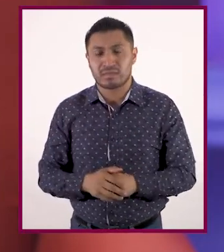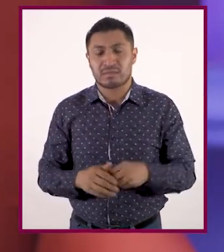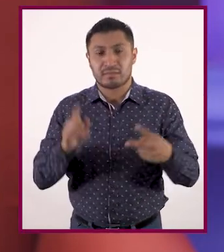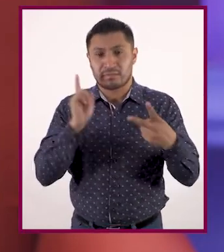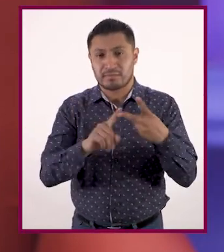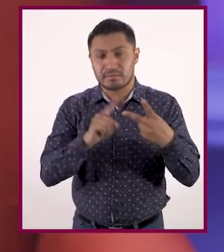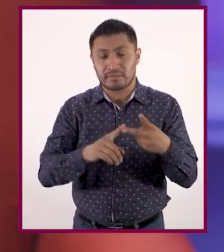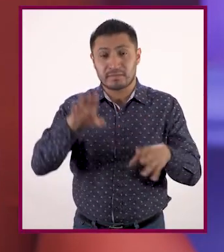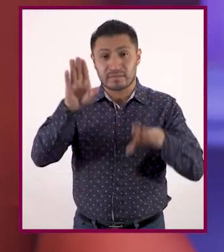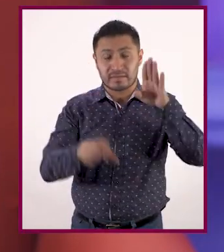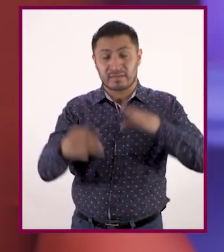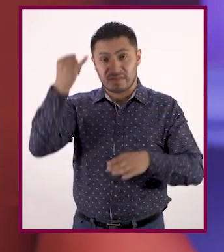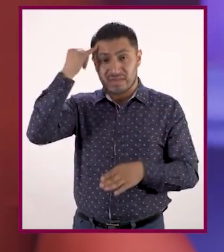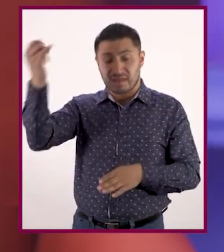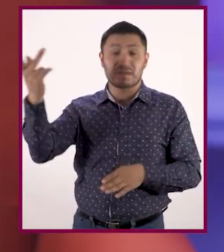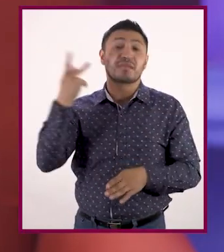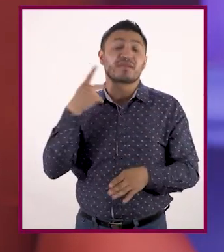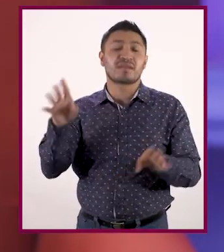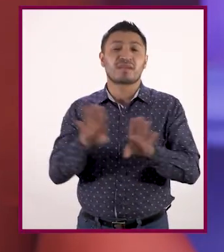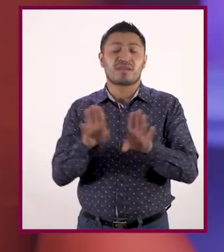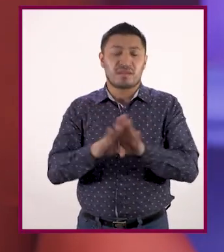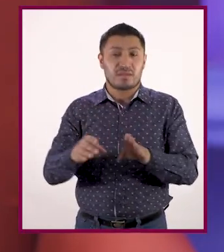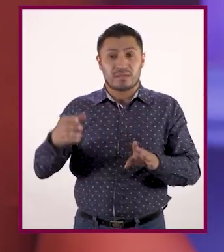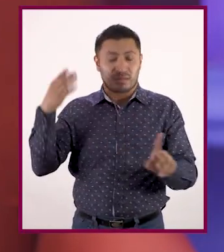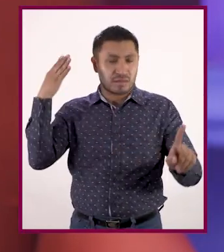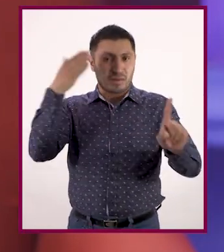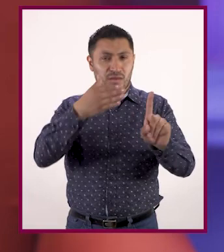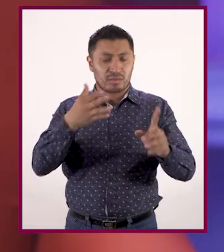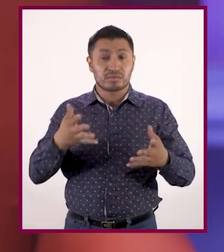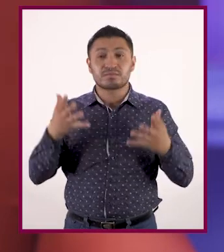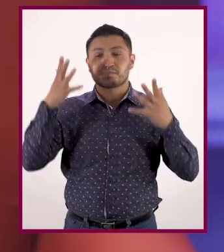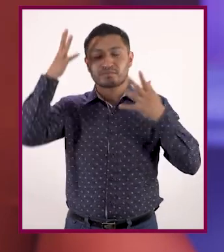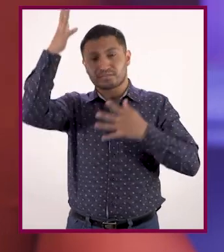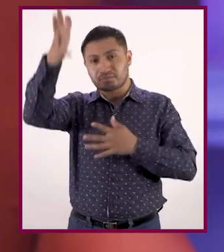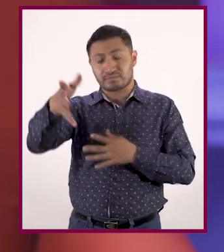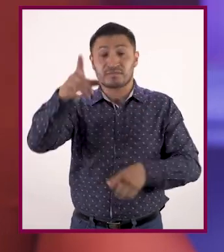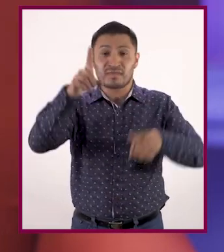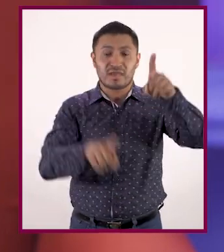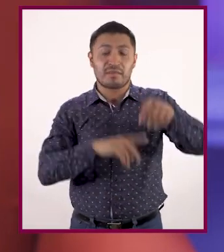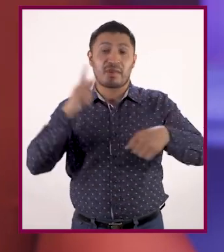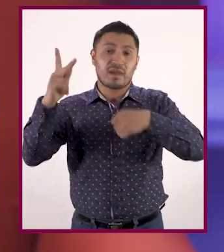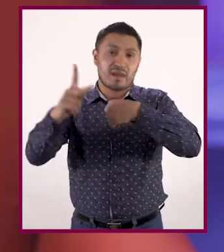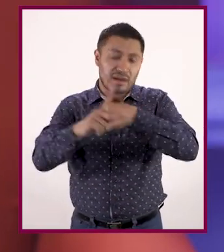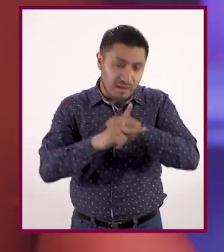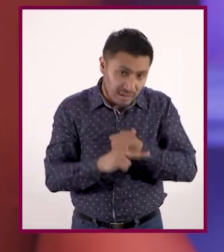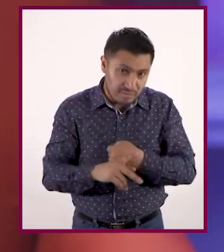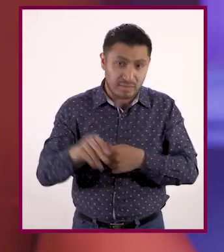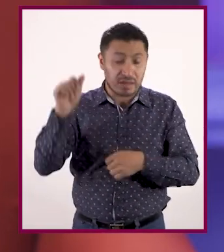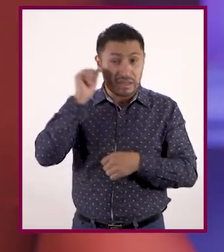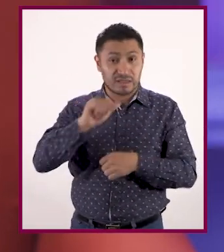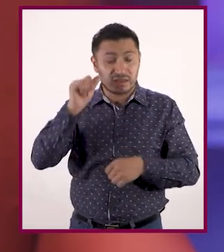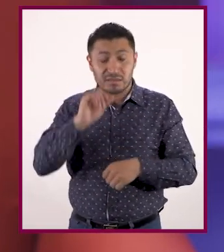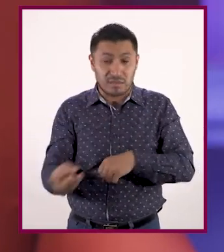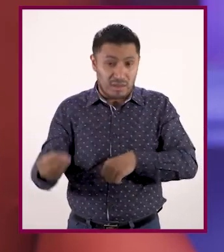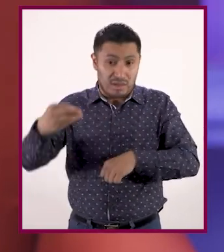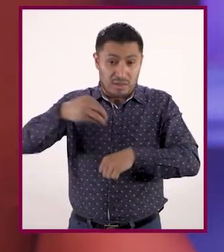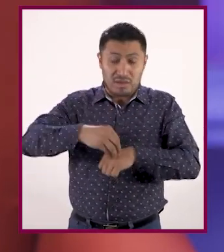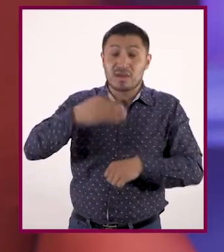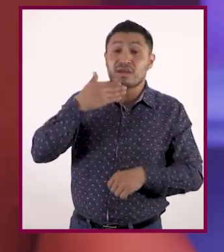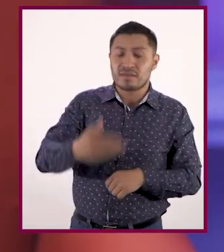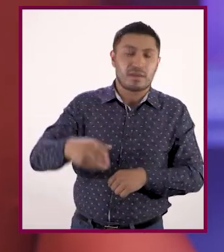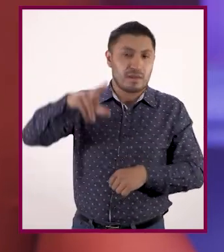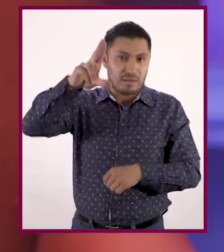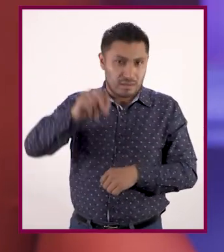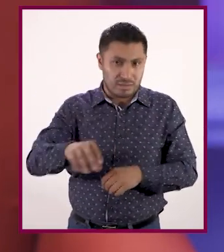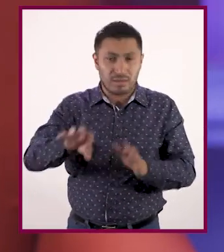ideologías políticas se basan en ideales o aspiraciones que dependiendo de la situación de cada país o región no siempre pueden implementarse la no explotación